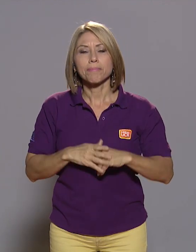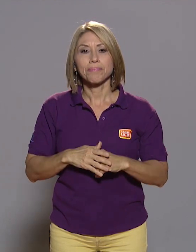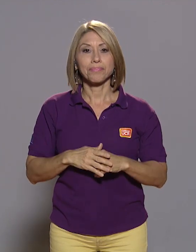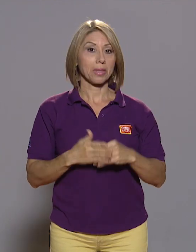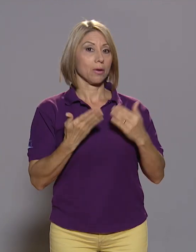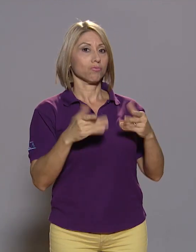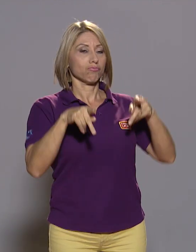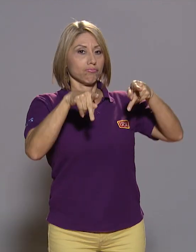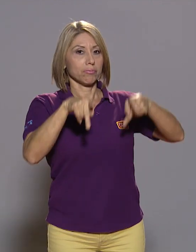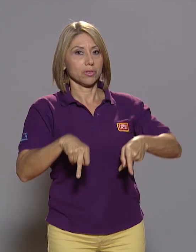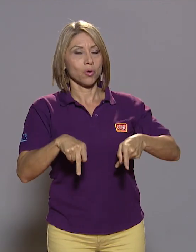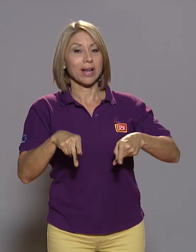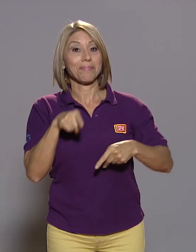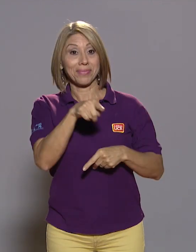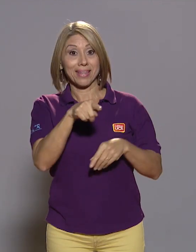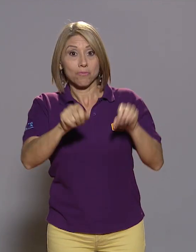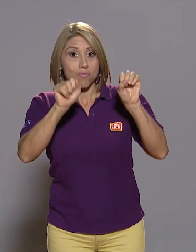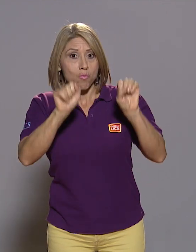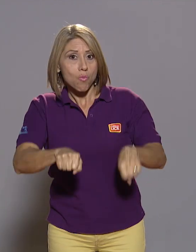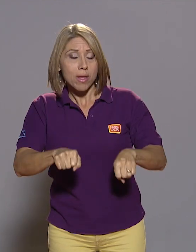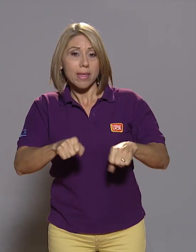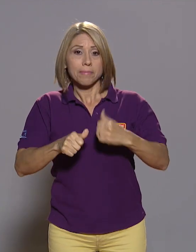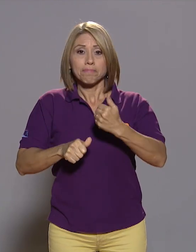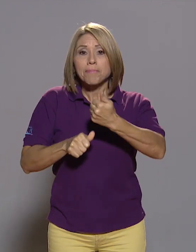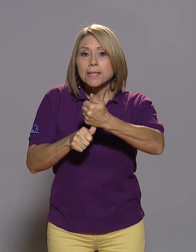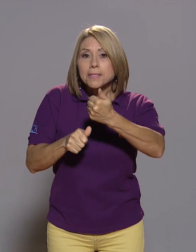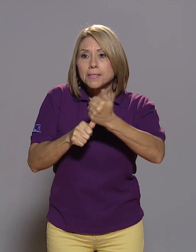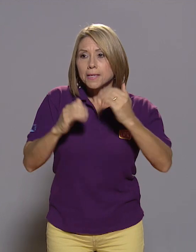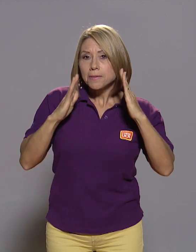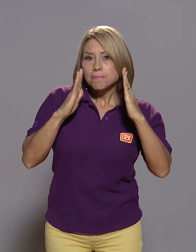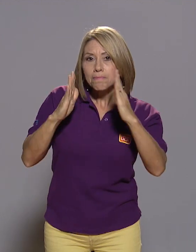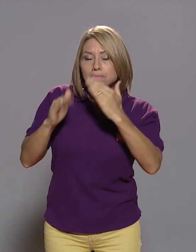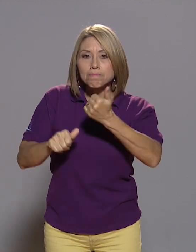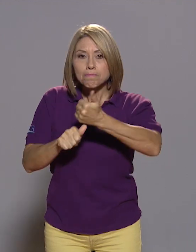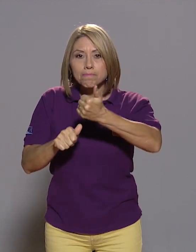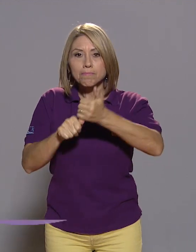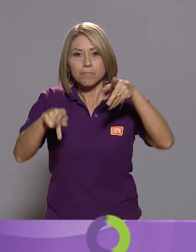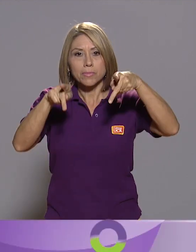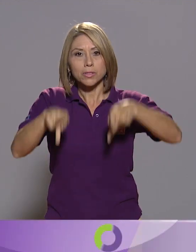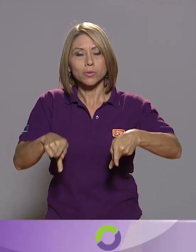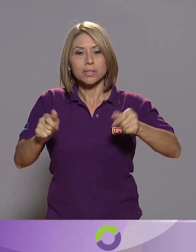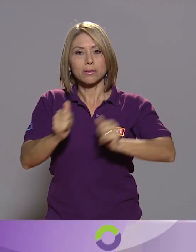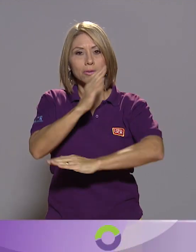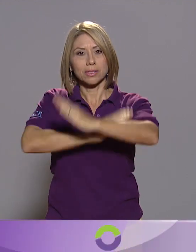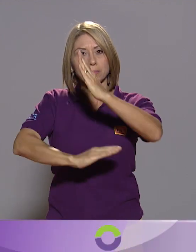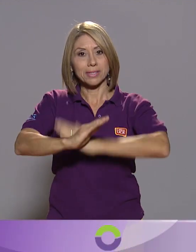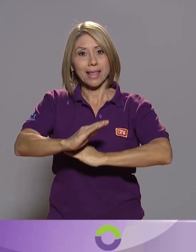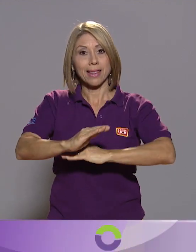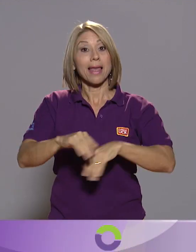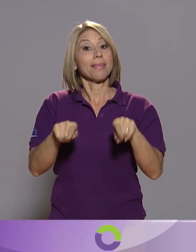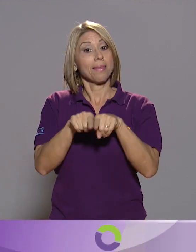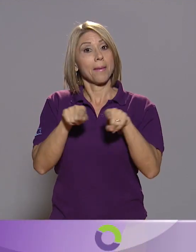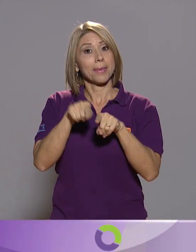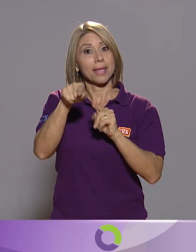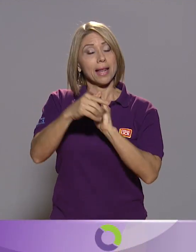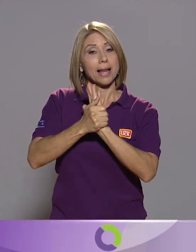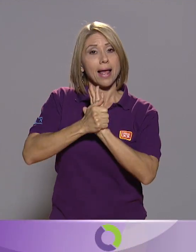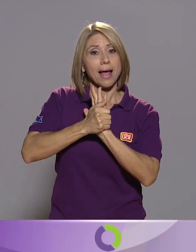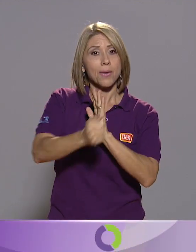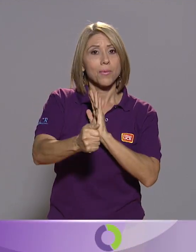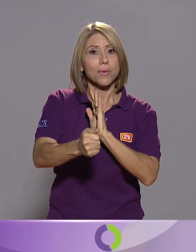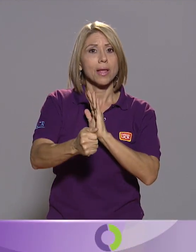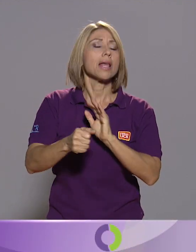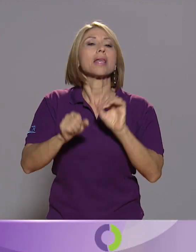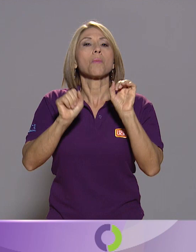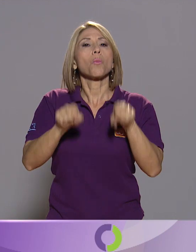además que tenga la competencia de asistir a personas en condición de discapacidad, también tenga la habilidad de ser un